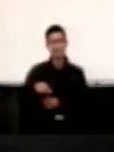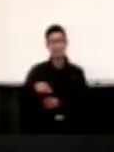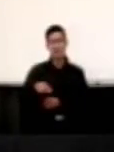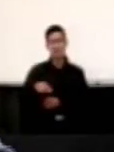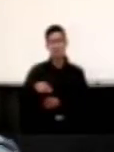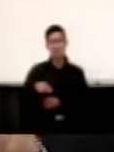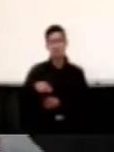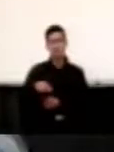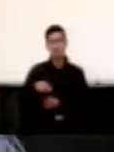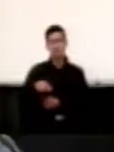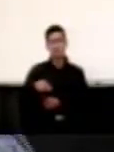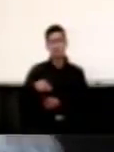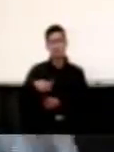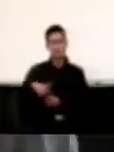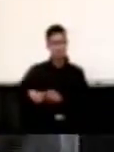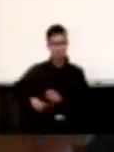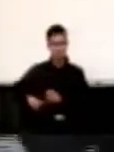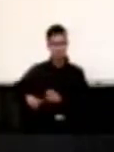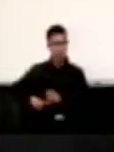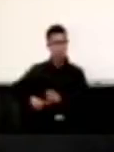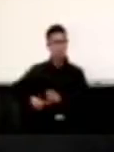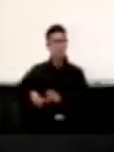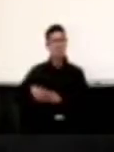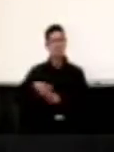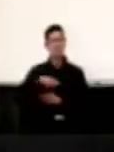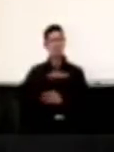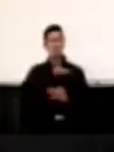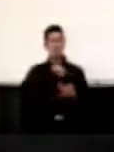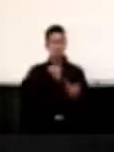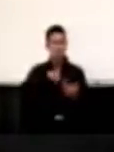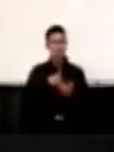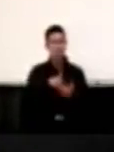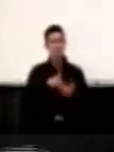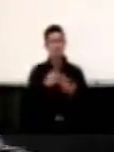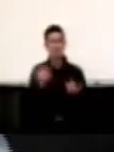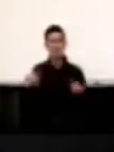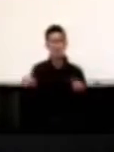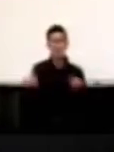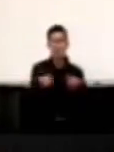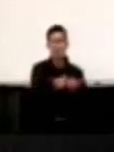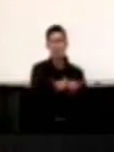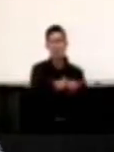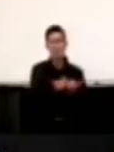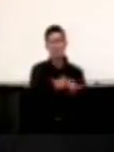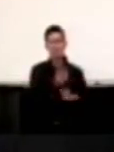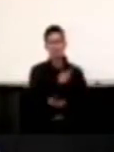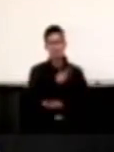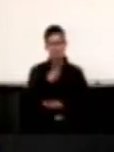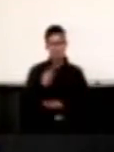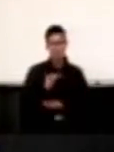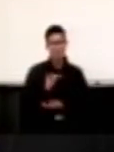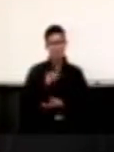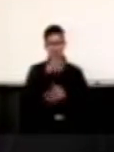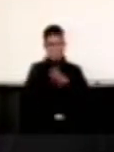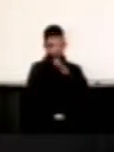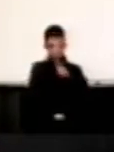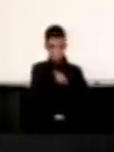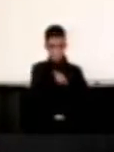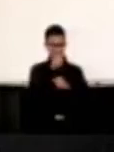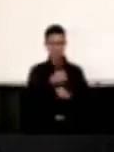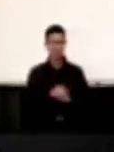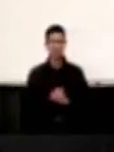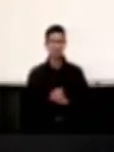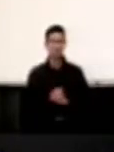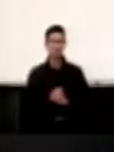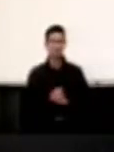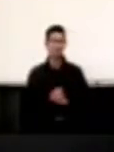obligaba a que todos los gobiernos tendrían que negociar, ¿no? Lo interesante que se nota en los datos que los autores